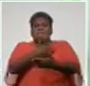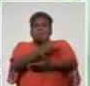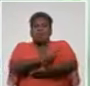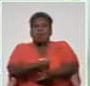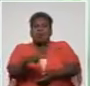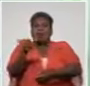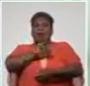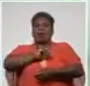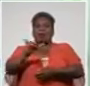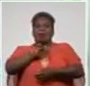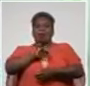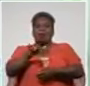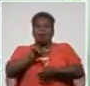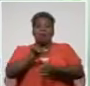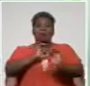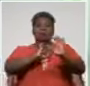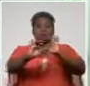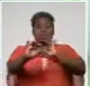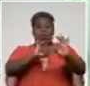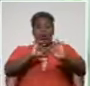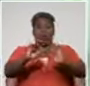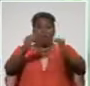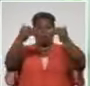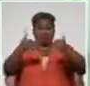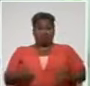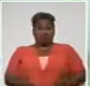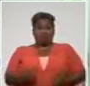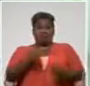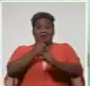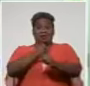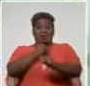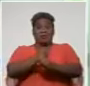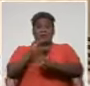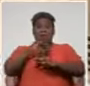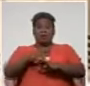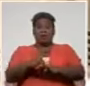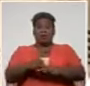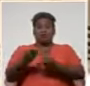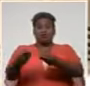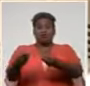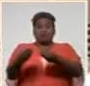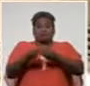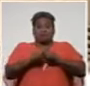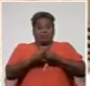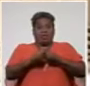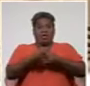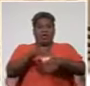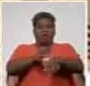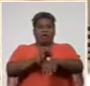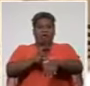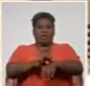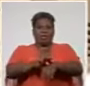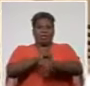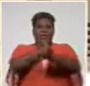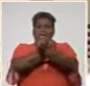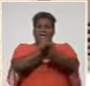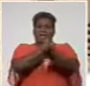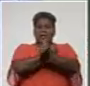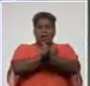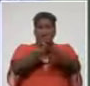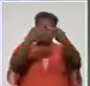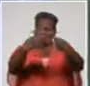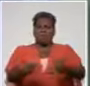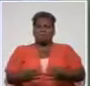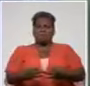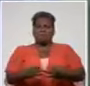contención de la bioseguridad, que es tan importante para no poder nosotros contagiarnos aquí. El riesgo nunca se hace cero, pero tratamos